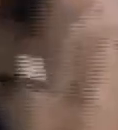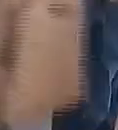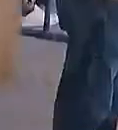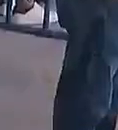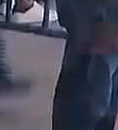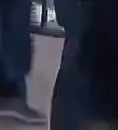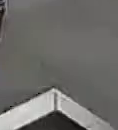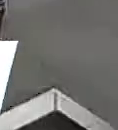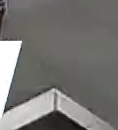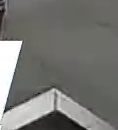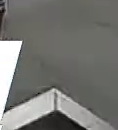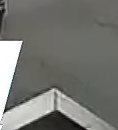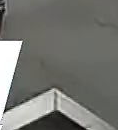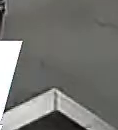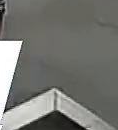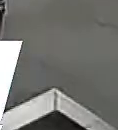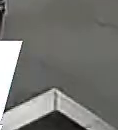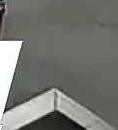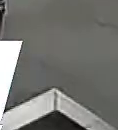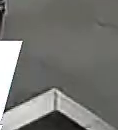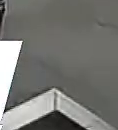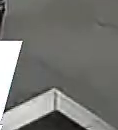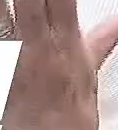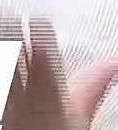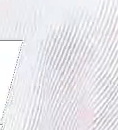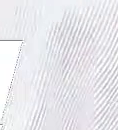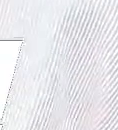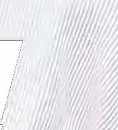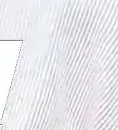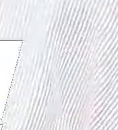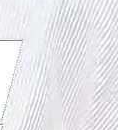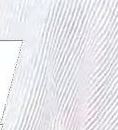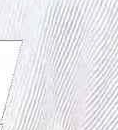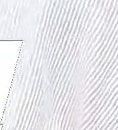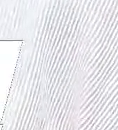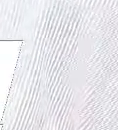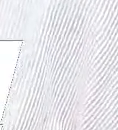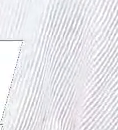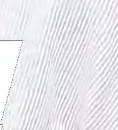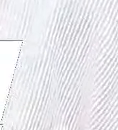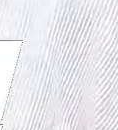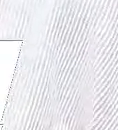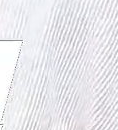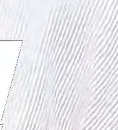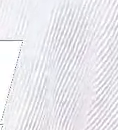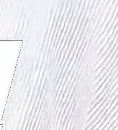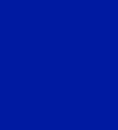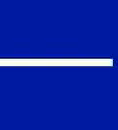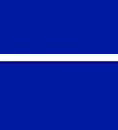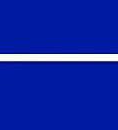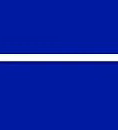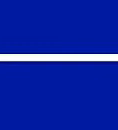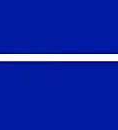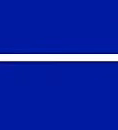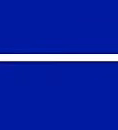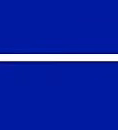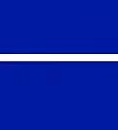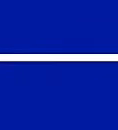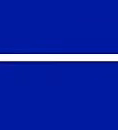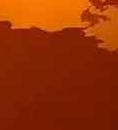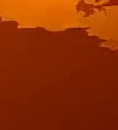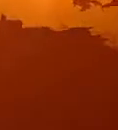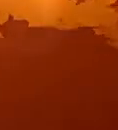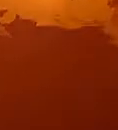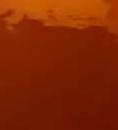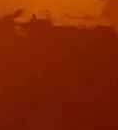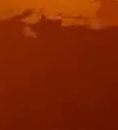la solución a los problemas en su barrio. Por favor, estamos desesperados con la delincuencia. Televistazo en la